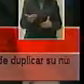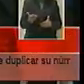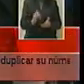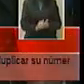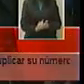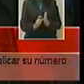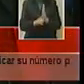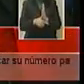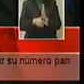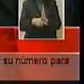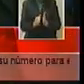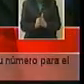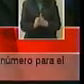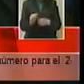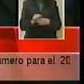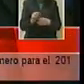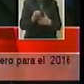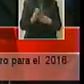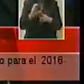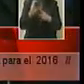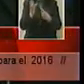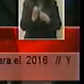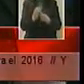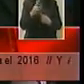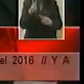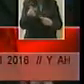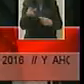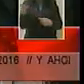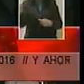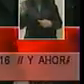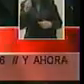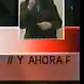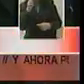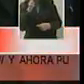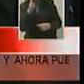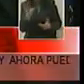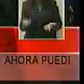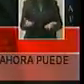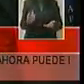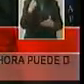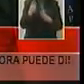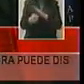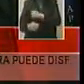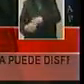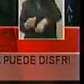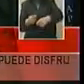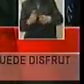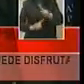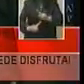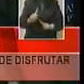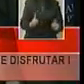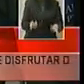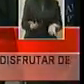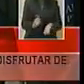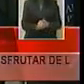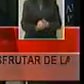facultades y luego se ha aplicado la cultura de Pepe el Vivo. Es decir, meter de contrabando algo